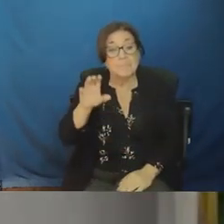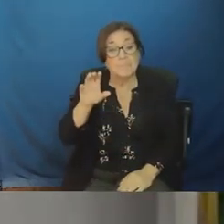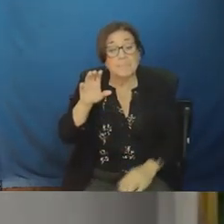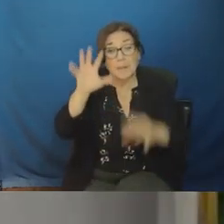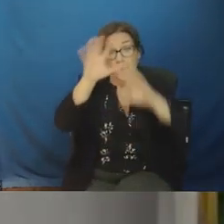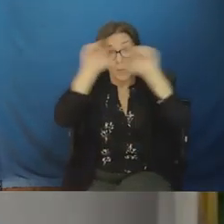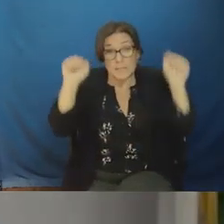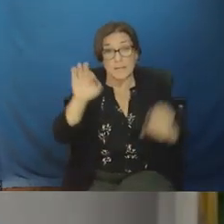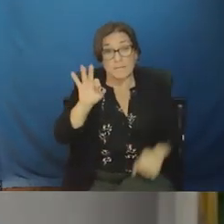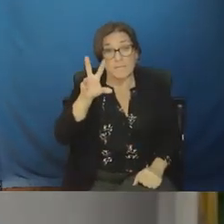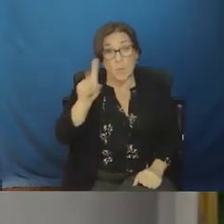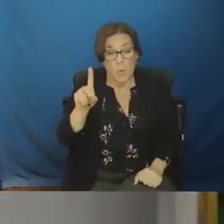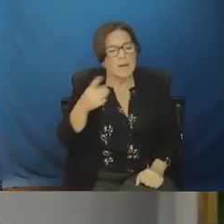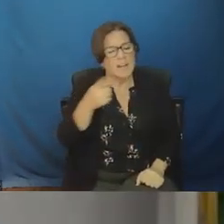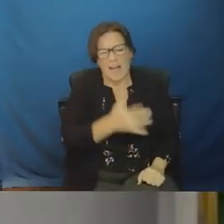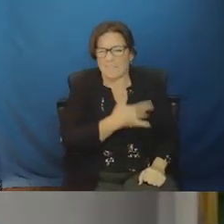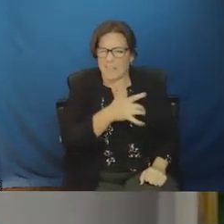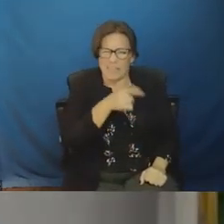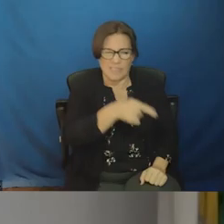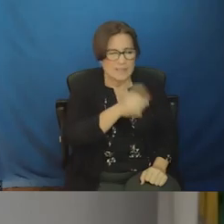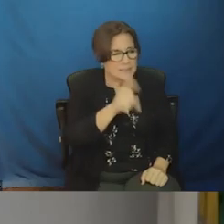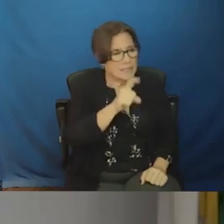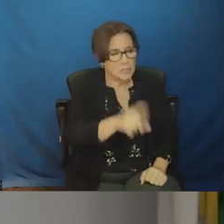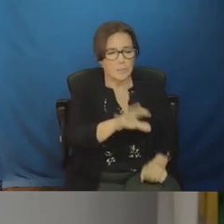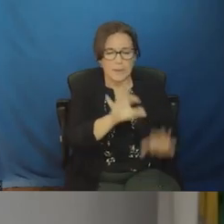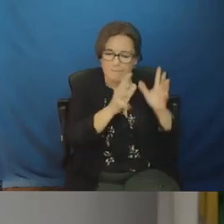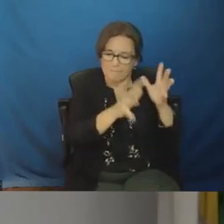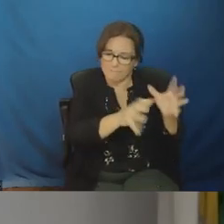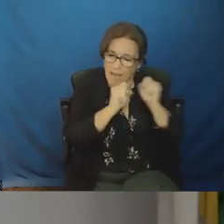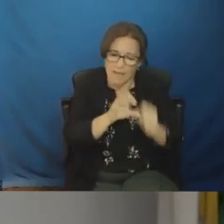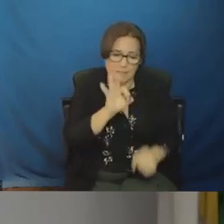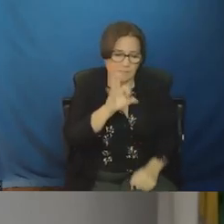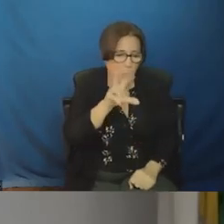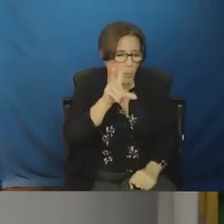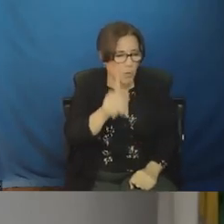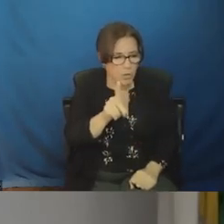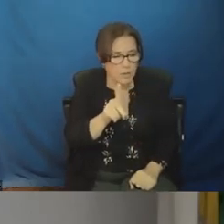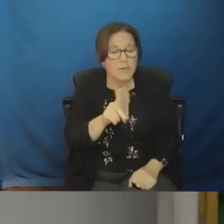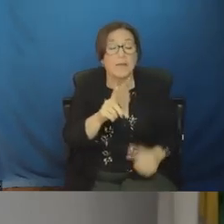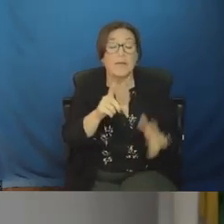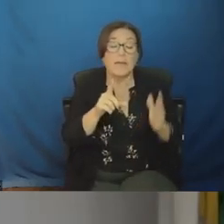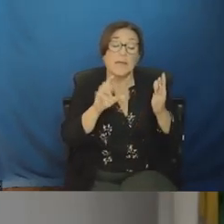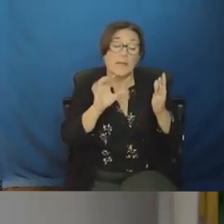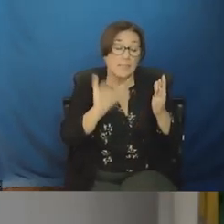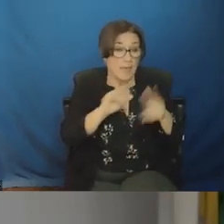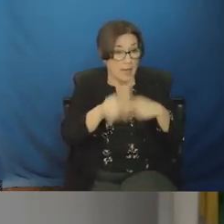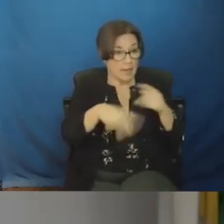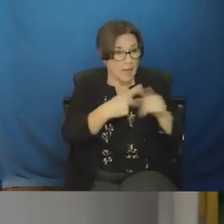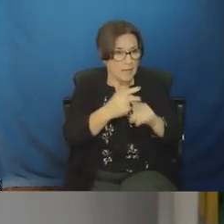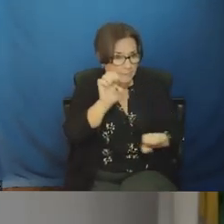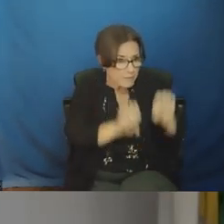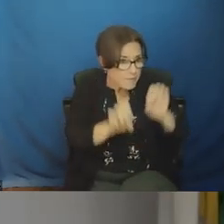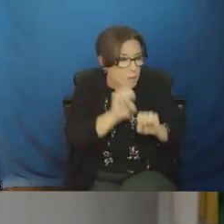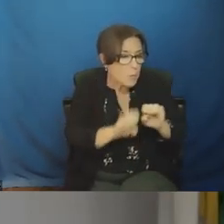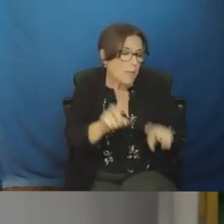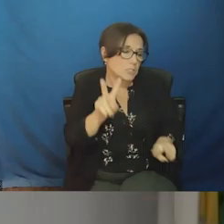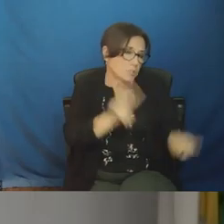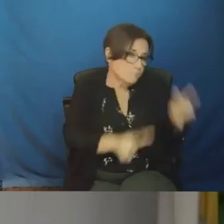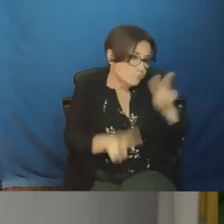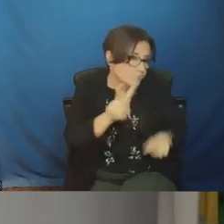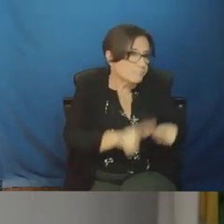me parece que es importante que esto lo trabajemos rápido me parece que los ciclos de indagación